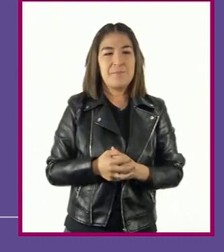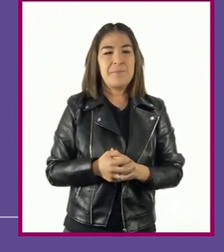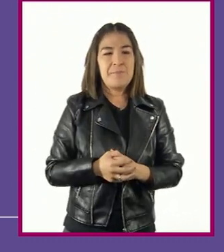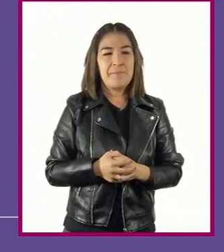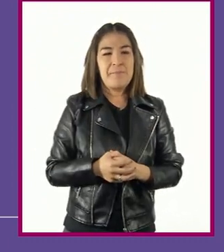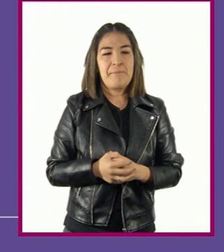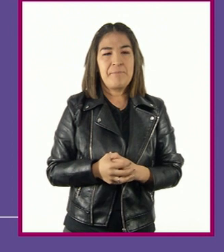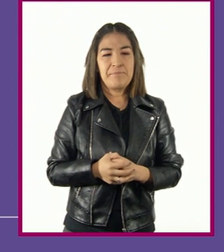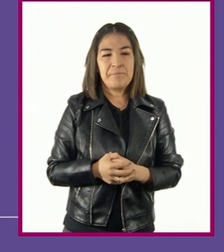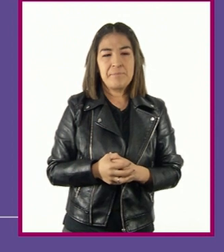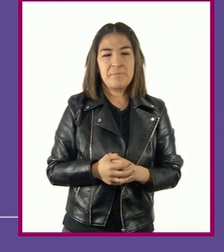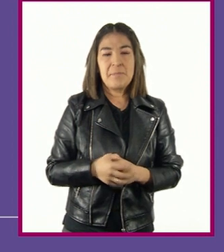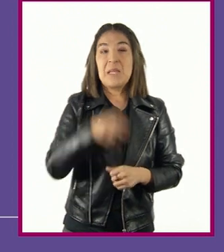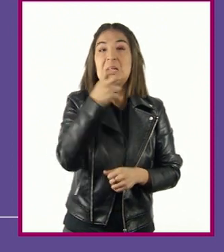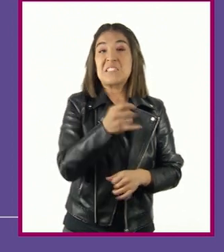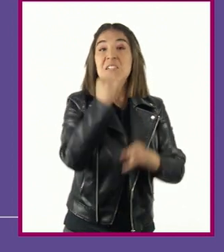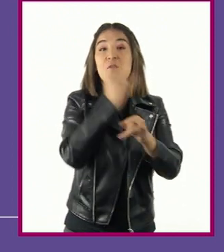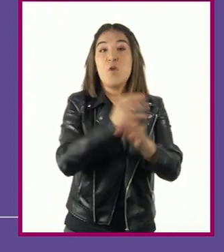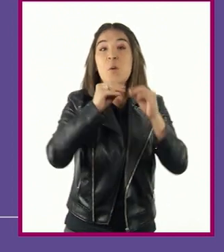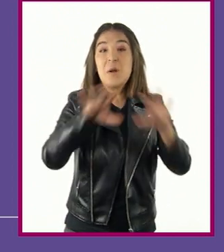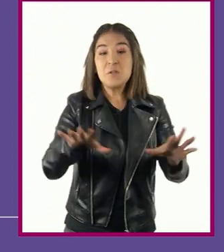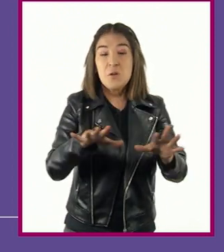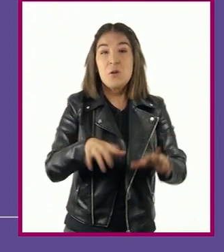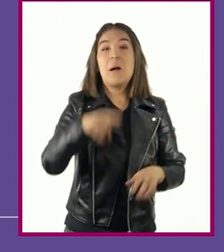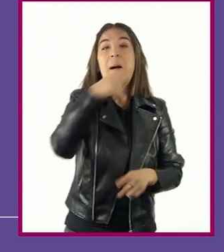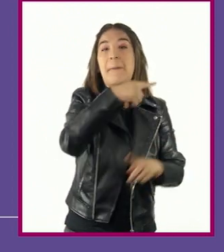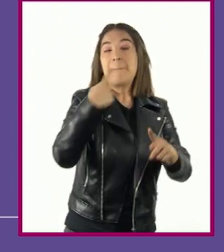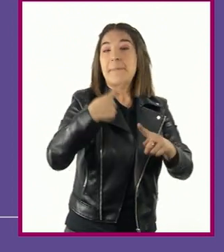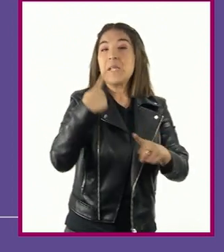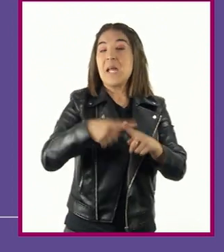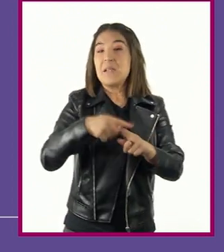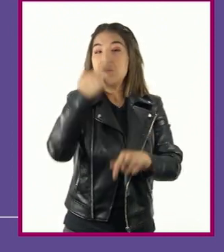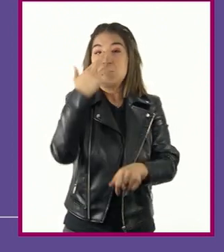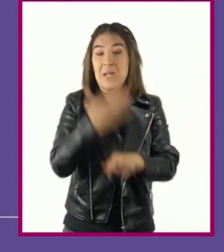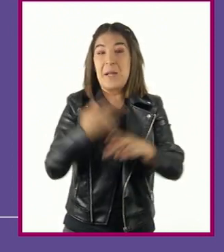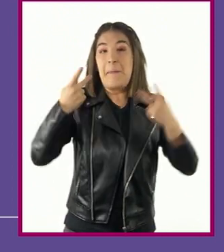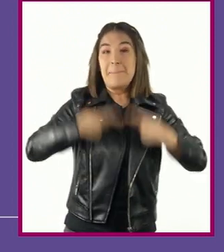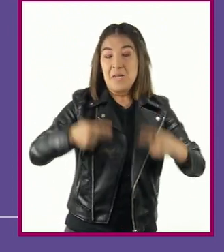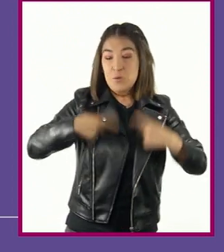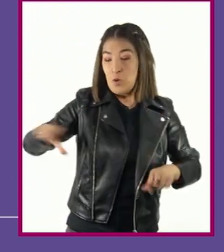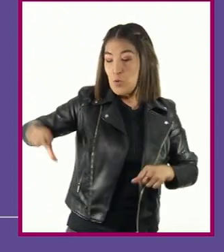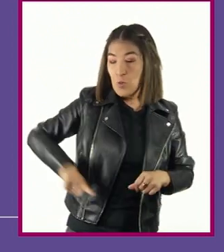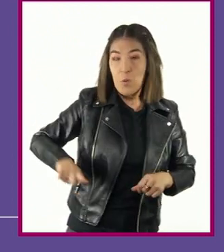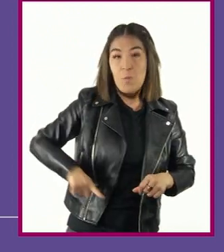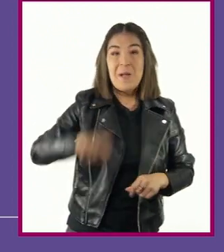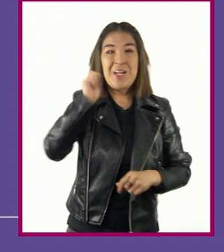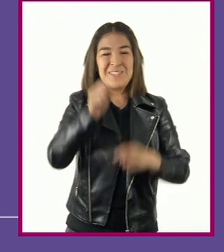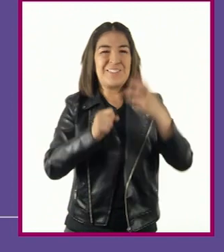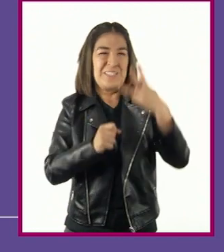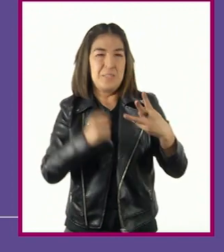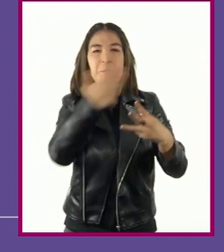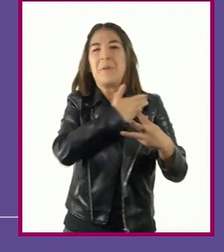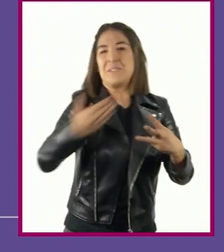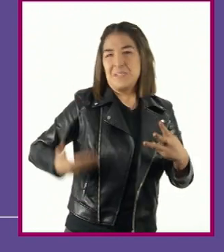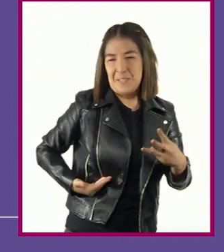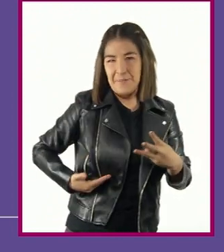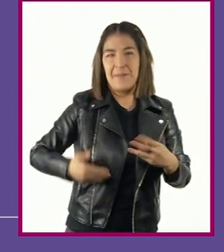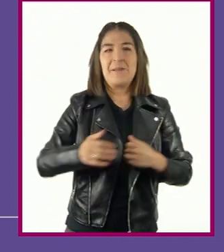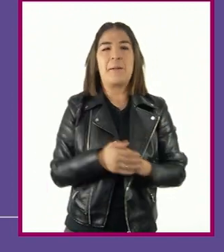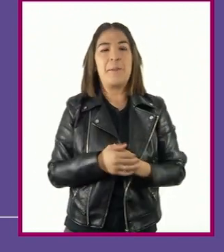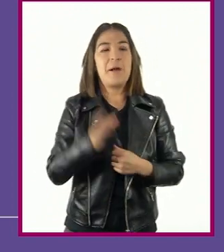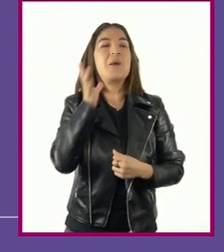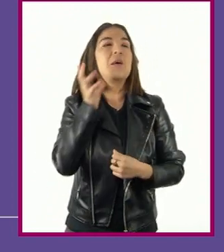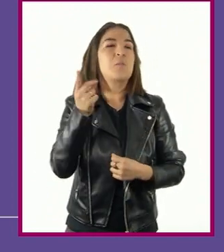La información en posesión de cualquier autoridad u organismo de los 3 poderes,